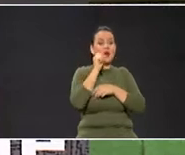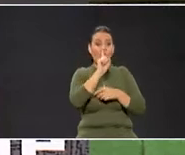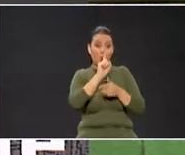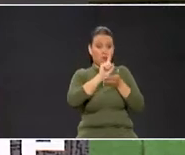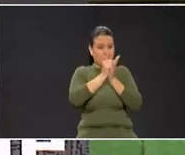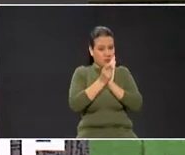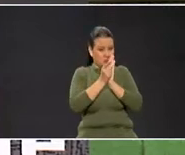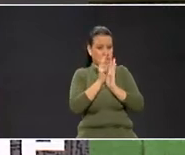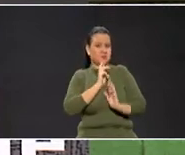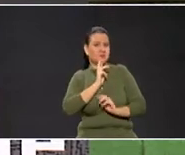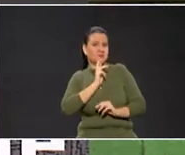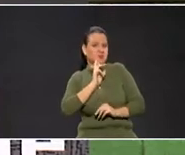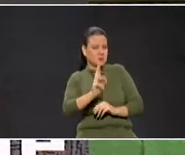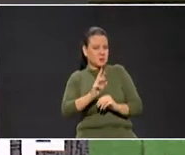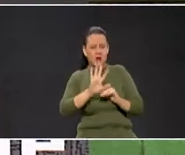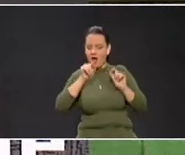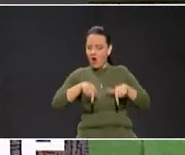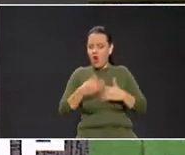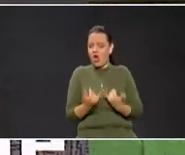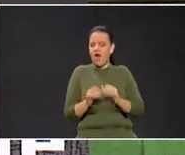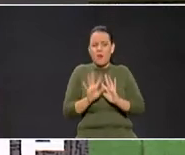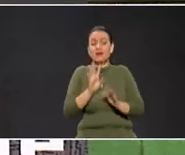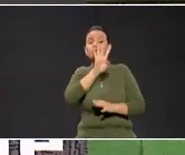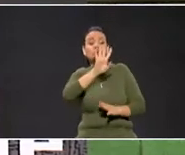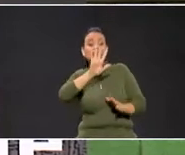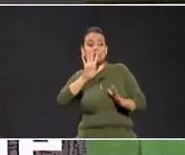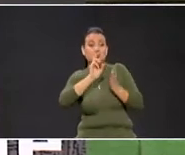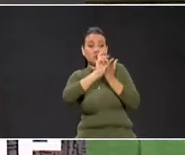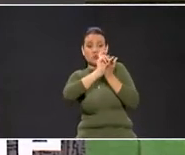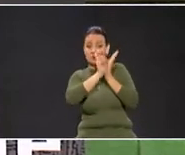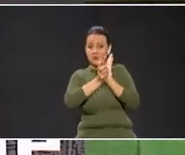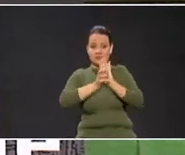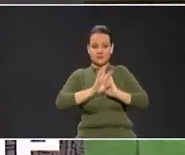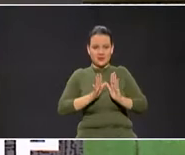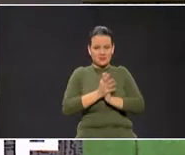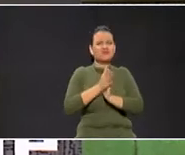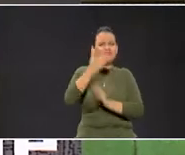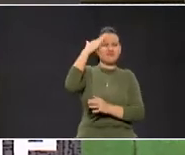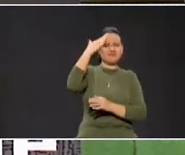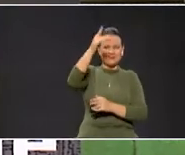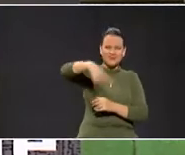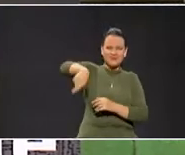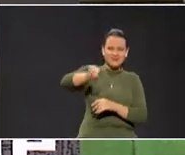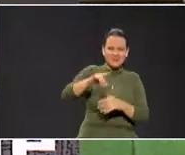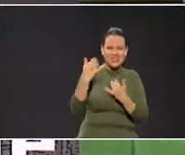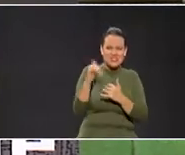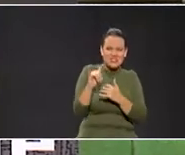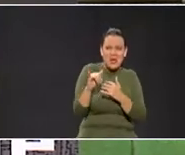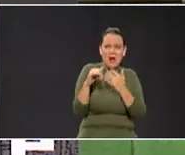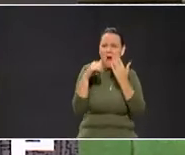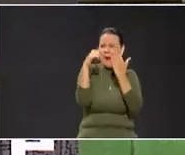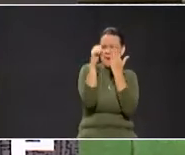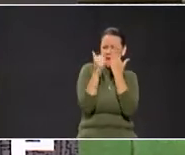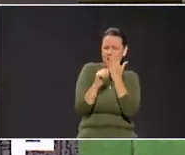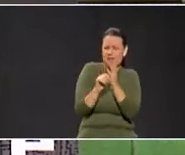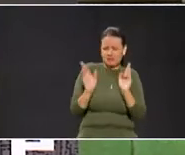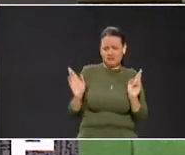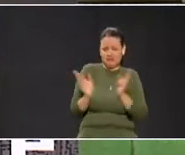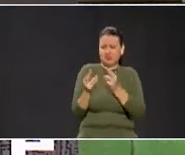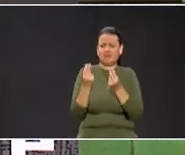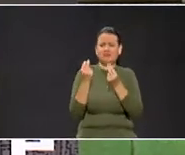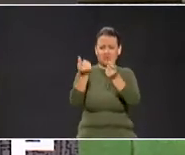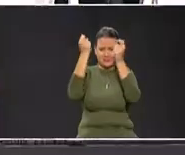para responder en esta oportunidad 45 segundos pero sabemos que a estas alturas del partido ustedes ya pueden contar todo su programa de gobierno hasta en 20 segundos